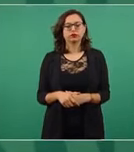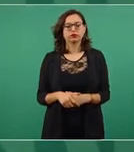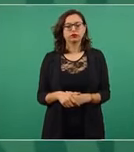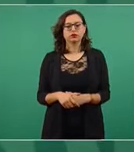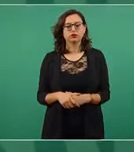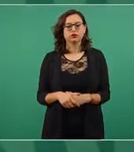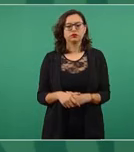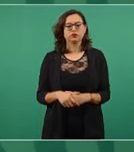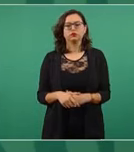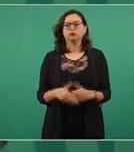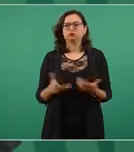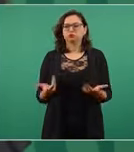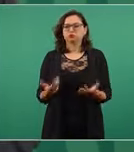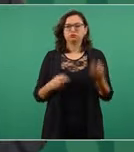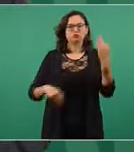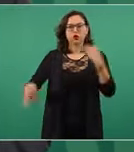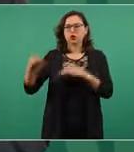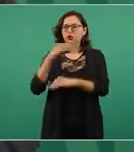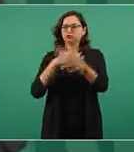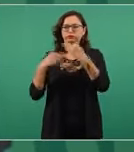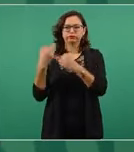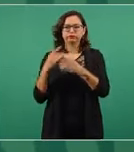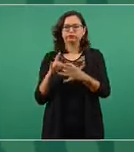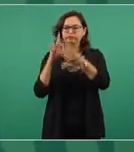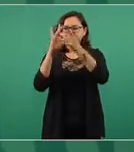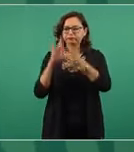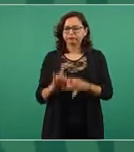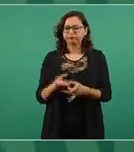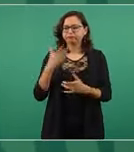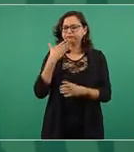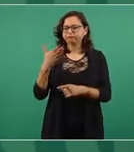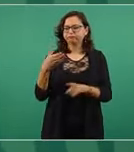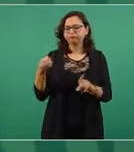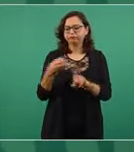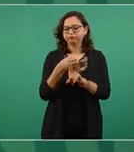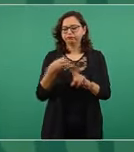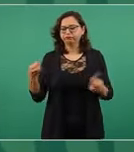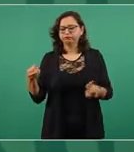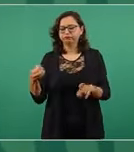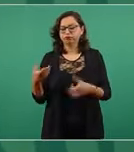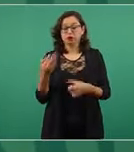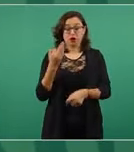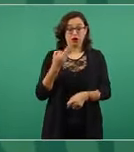El secretario de Hacienda va a ser propuesto